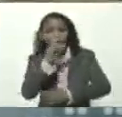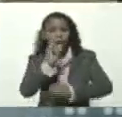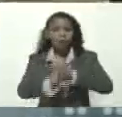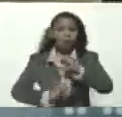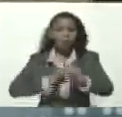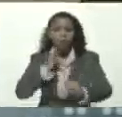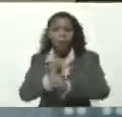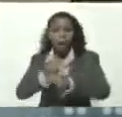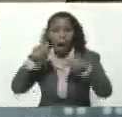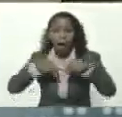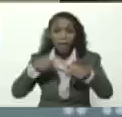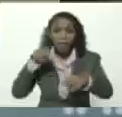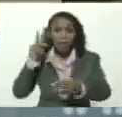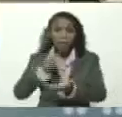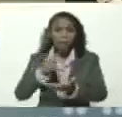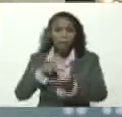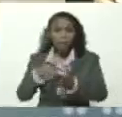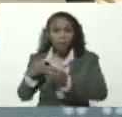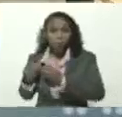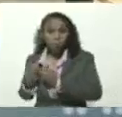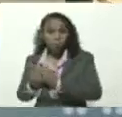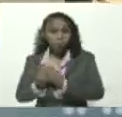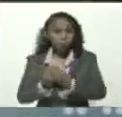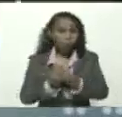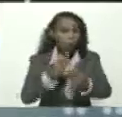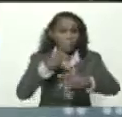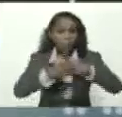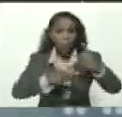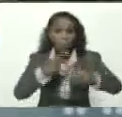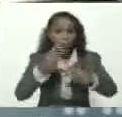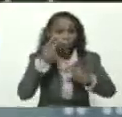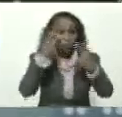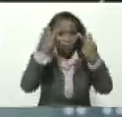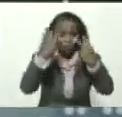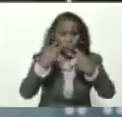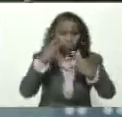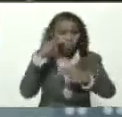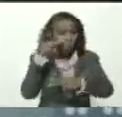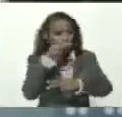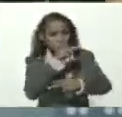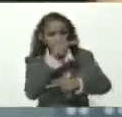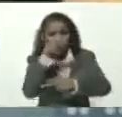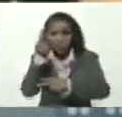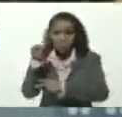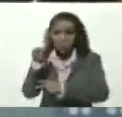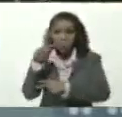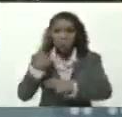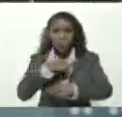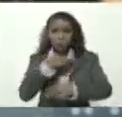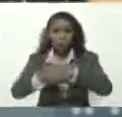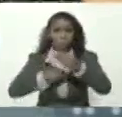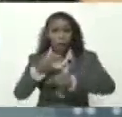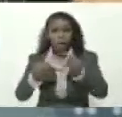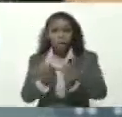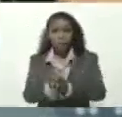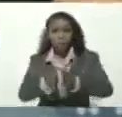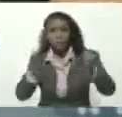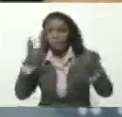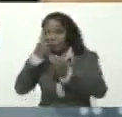que se encuentran aquí acompañando este proceso. Como saben, hemos hecho una amplia